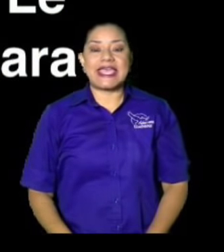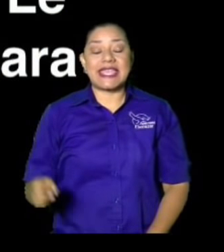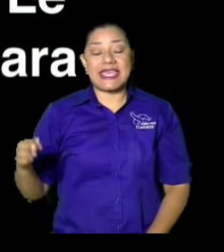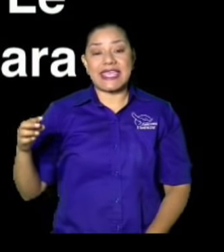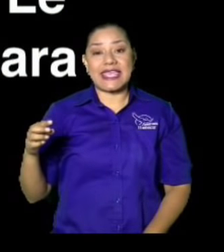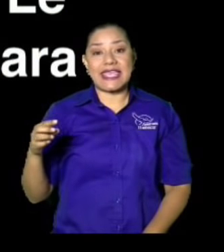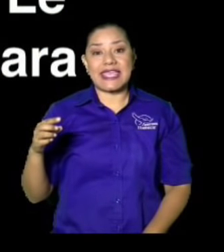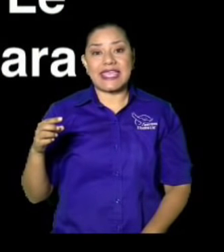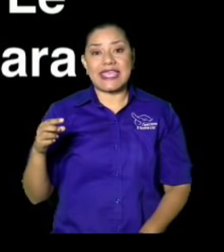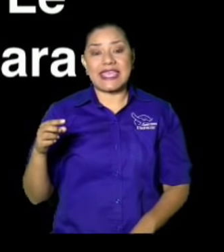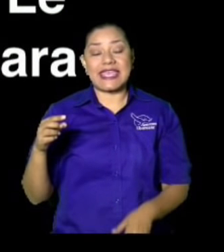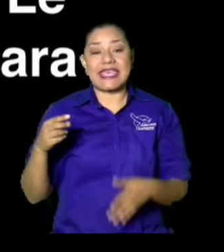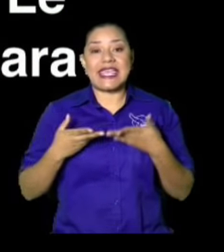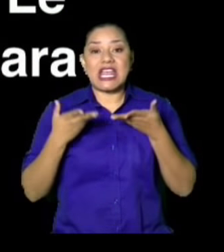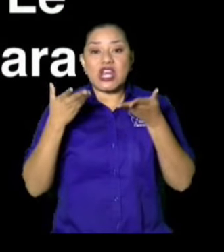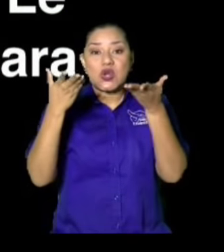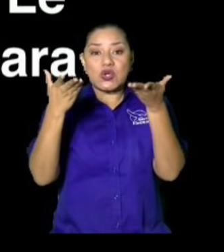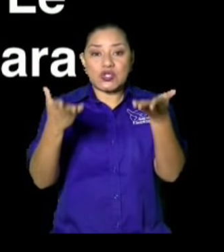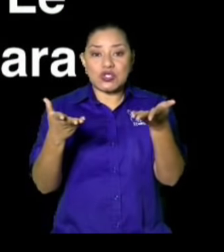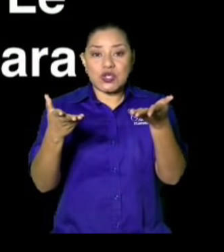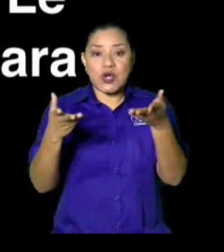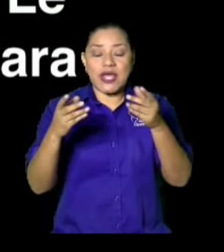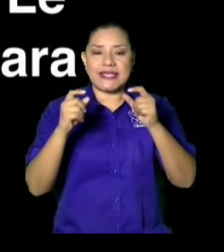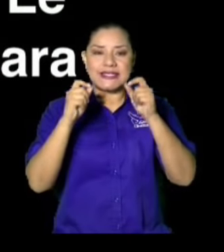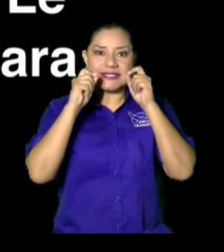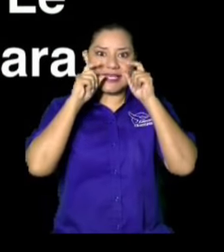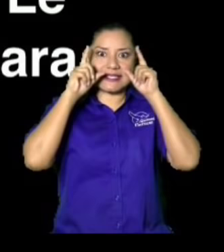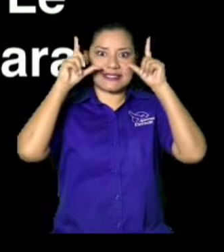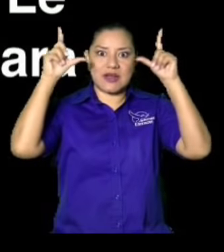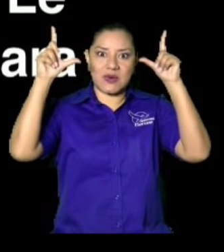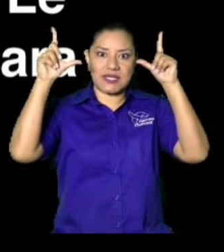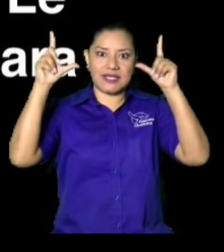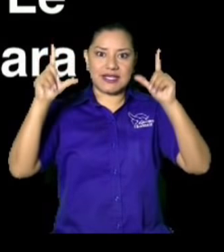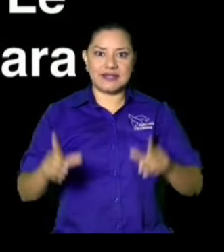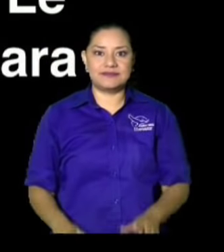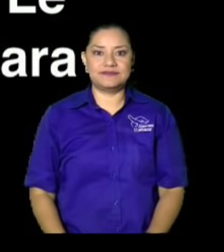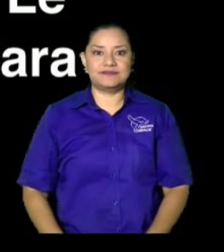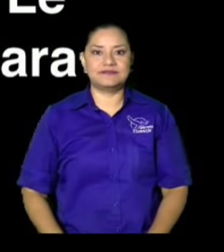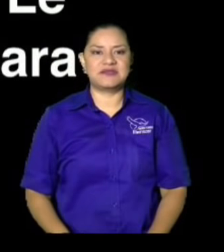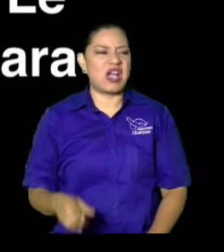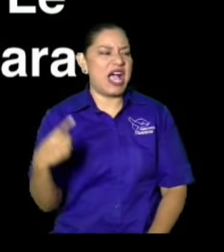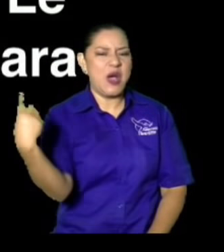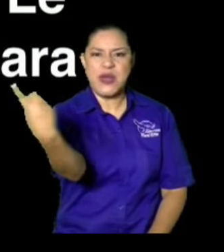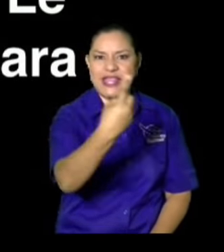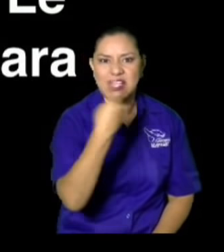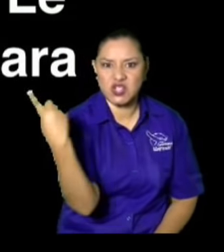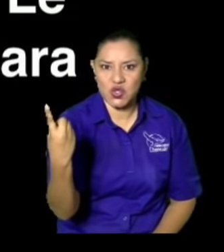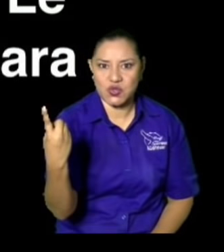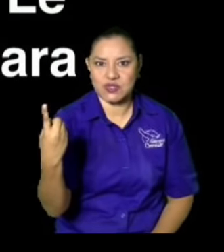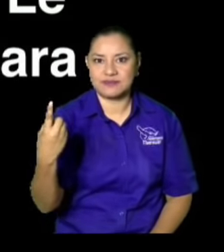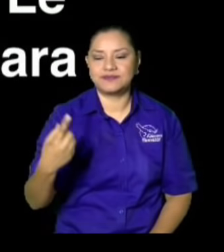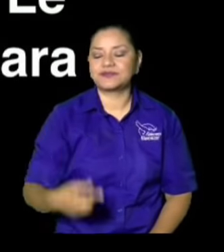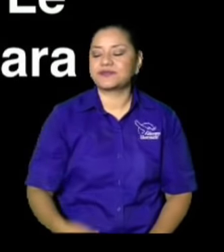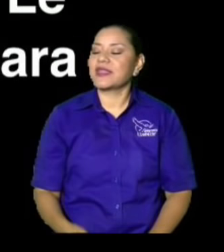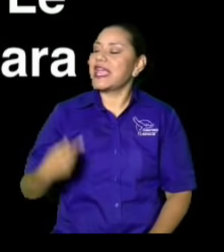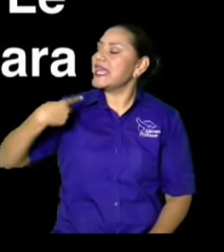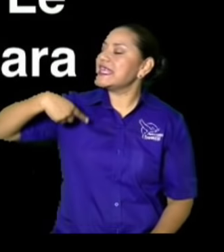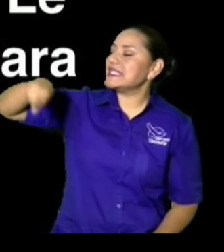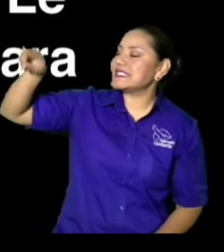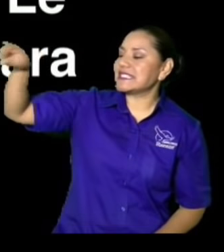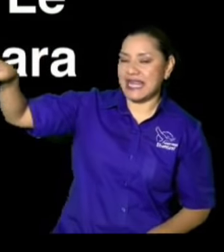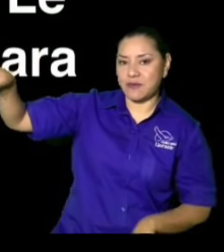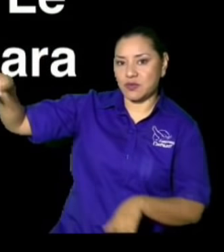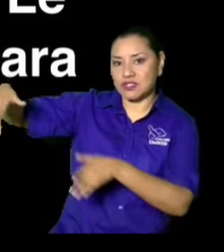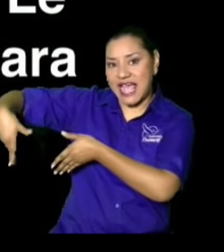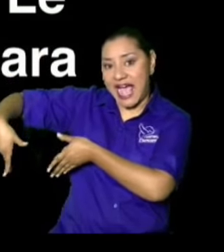algo extraordinario. Porque nosotros podemos hacer un censo ahorita, podemos salir todos, hermano, y sacamos a todos ahorita a la